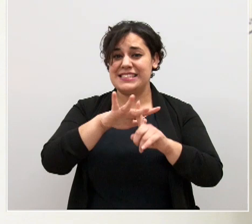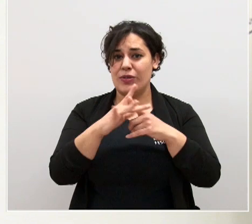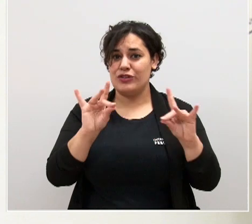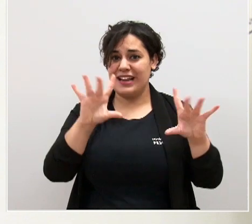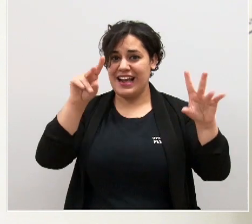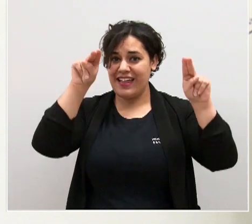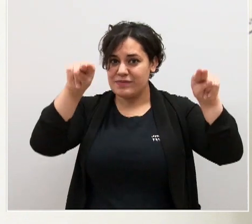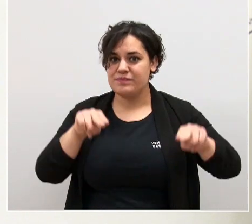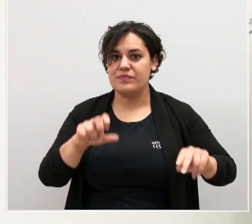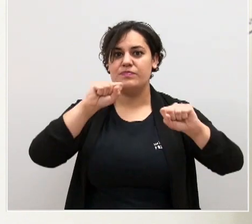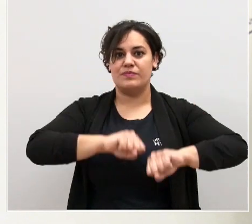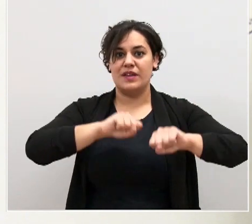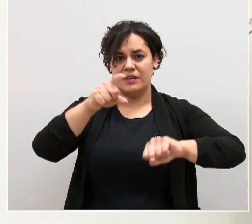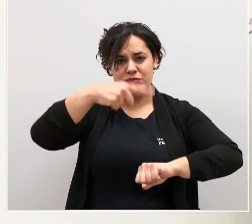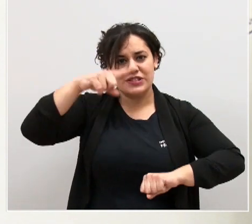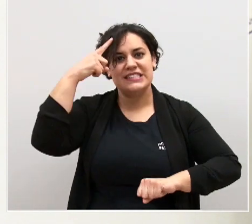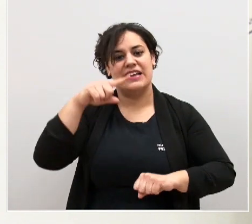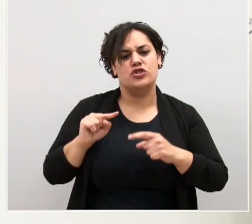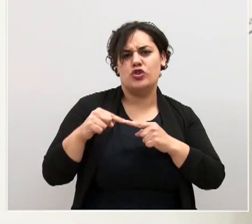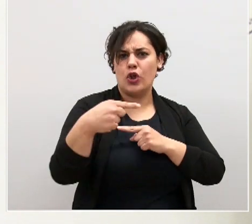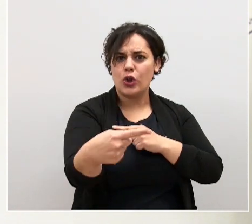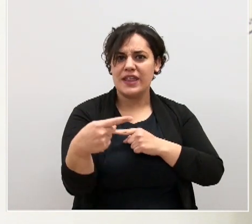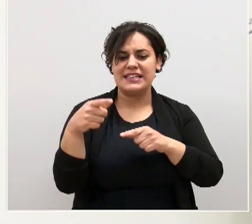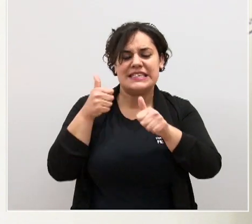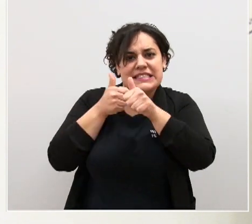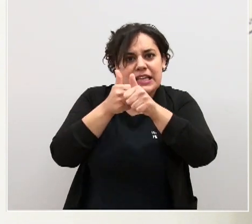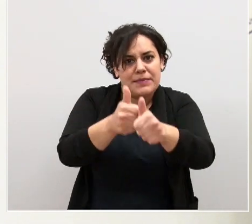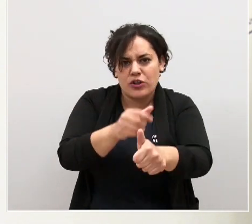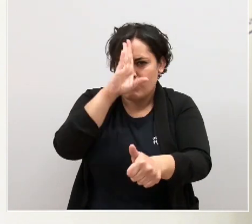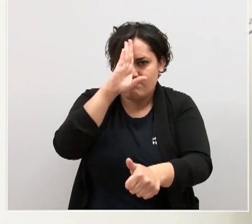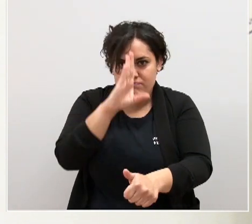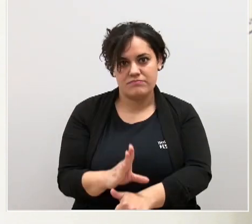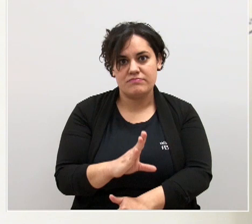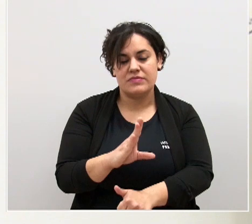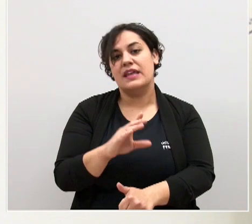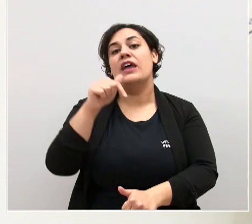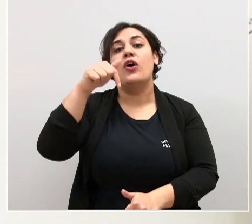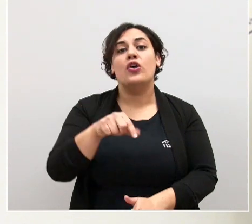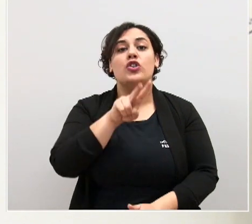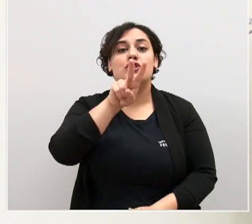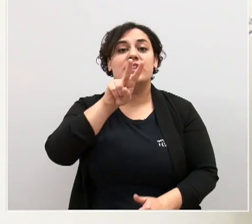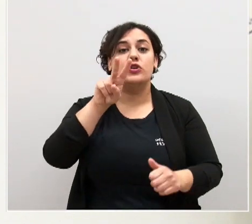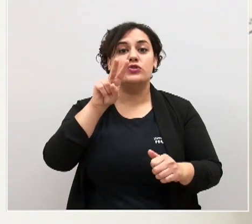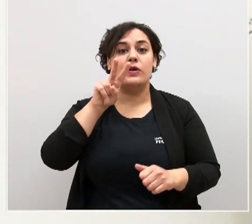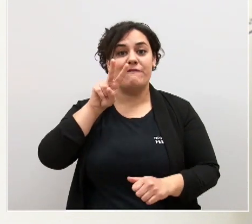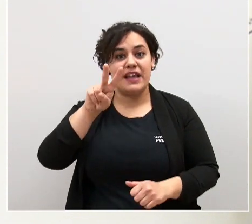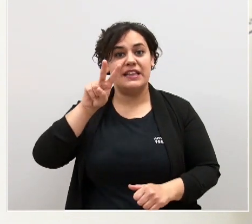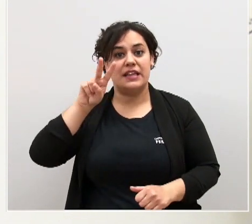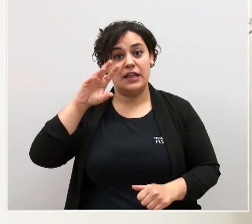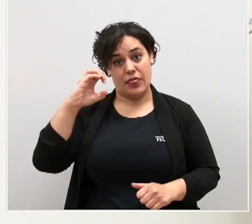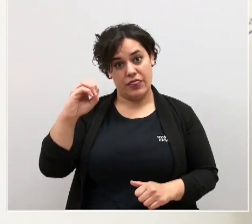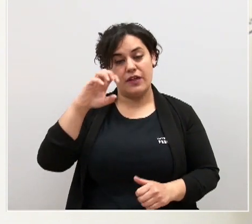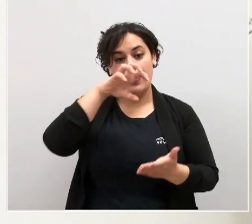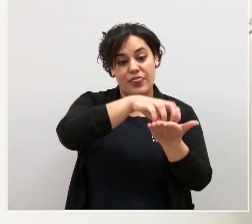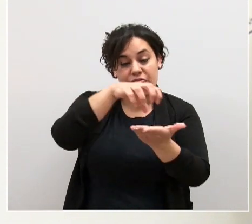como saben, hacemos un seguimiento diario, directo de todas ellas, y en las que el censo de hoy, en 220 centros de